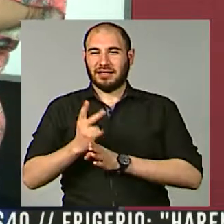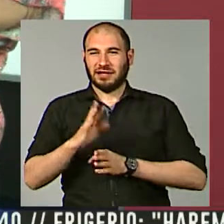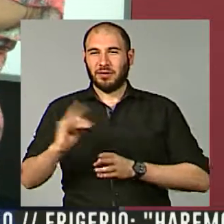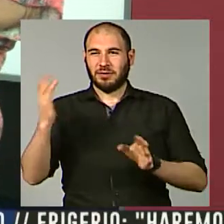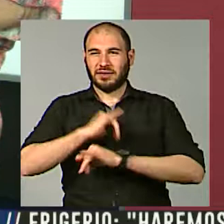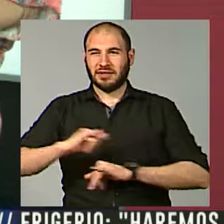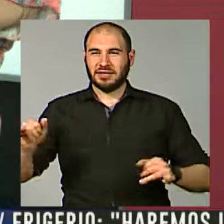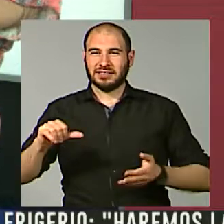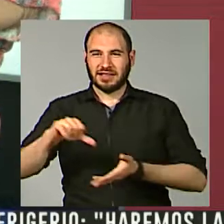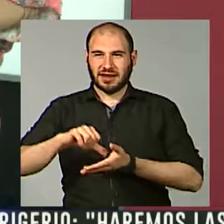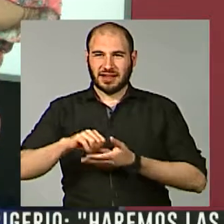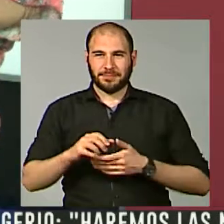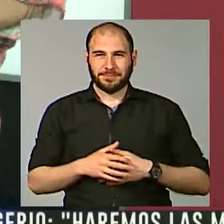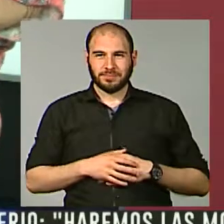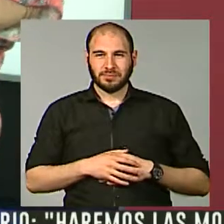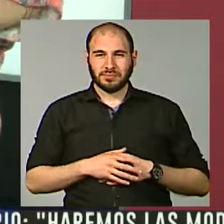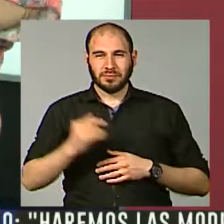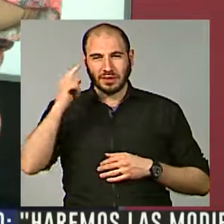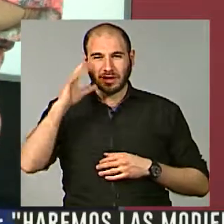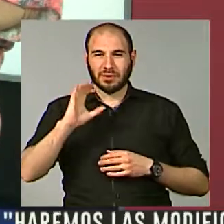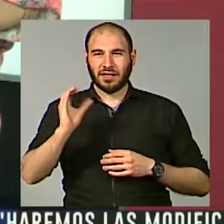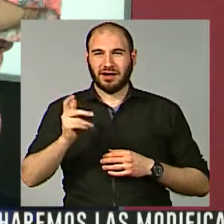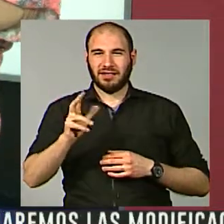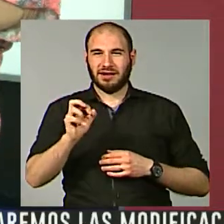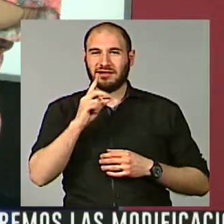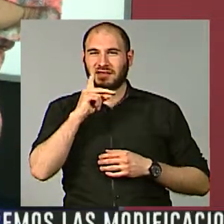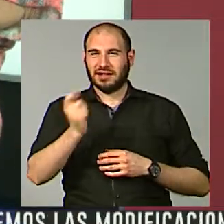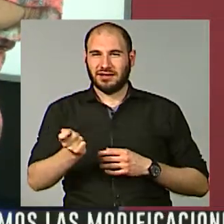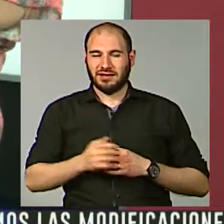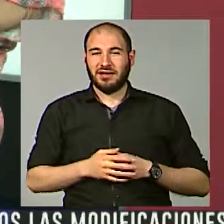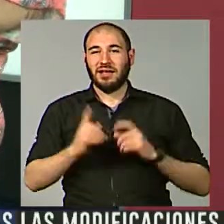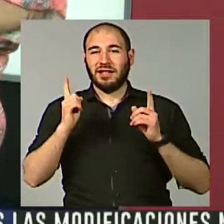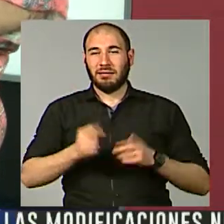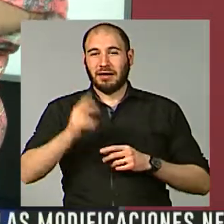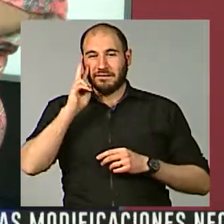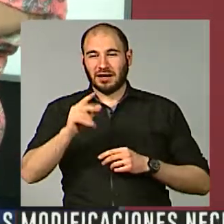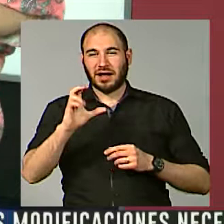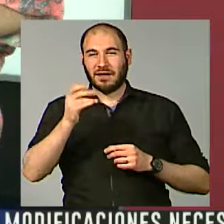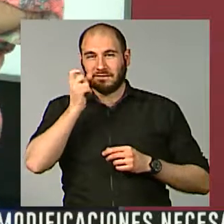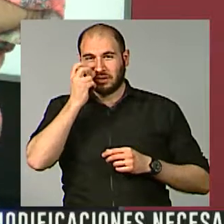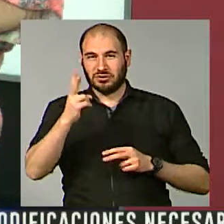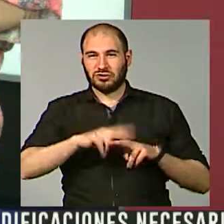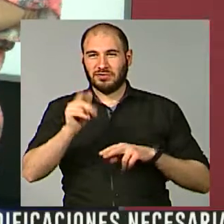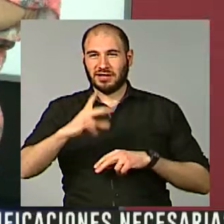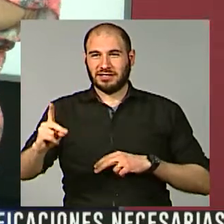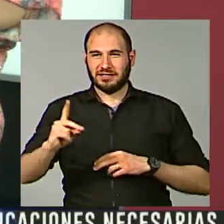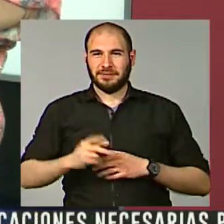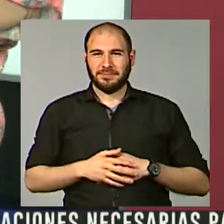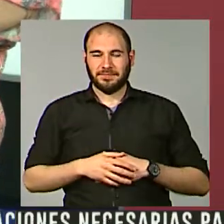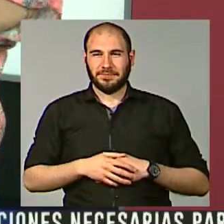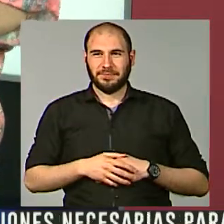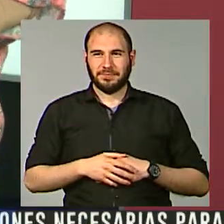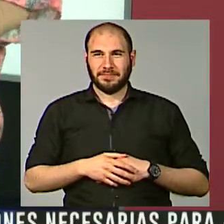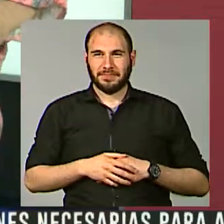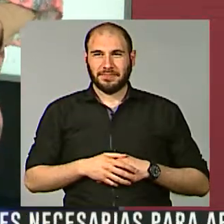bloque de Universidad Noticias Edición Central. Recuerden que estamos en el canal número 30 de la Televisión Digital Abierta y también a través del canal número 22 de